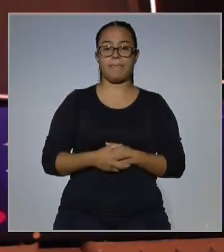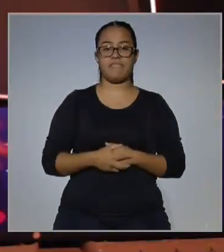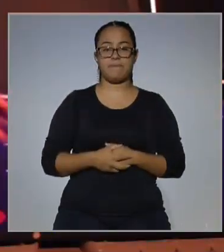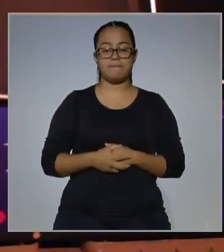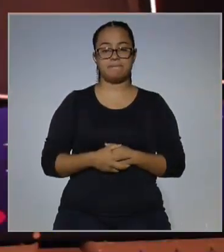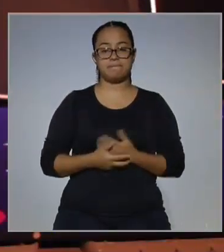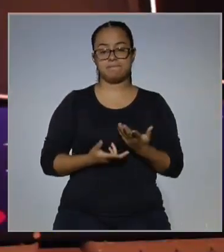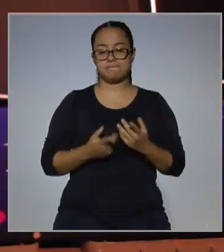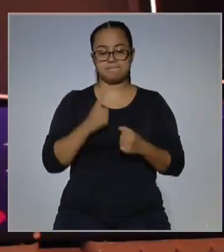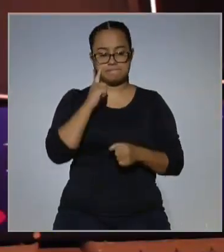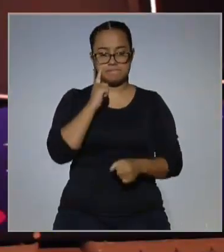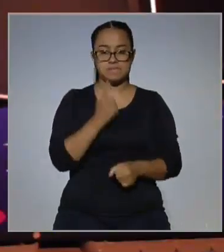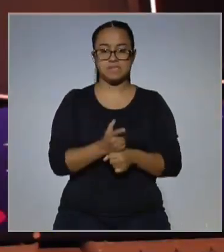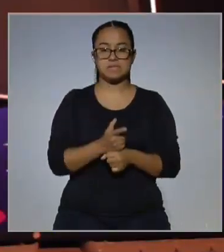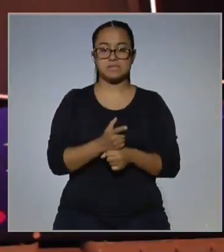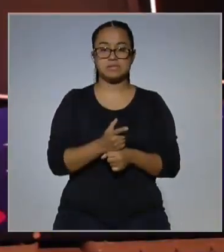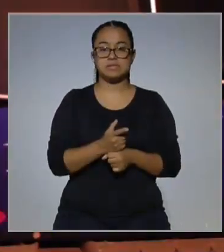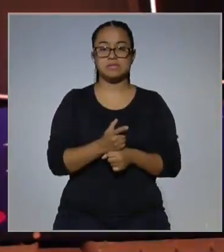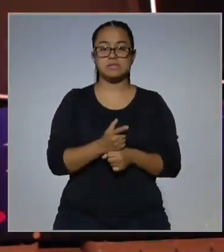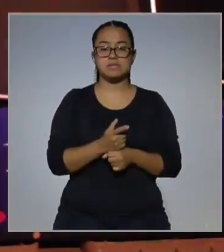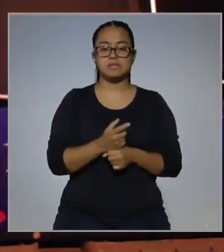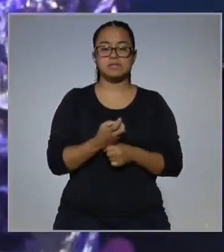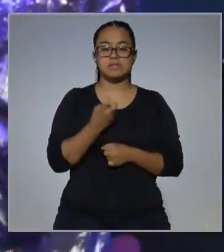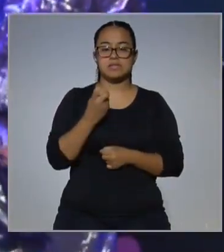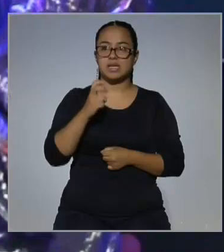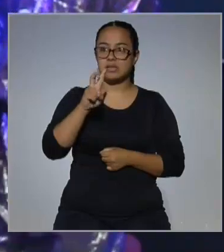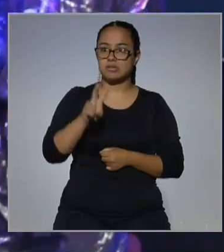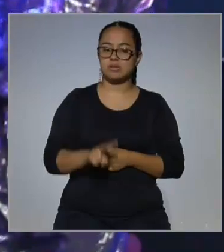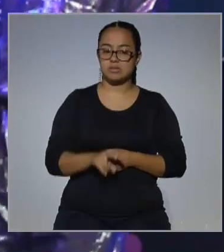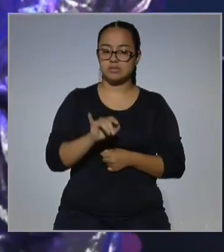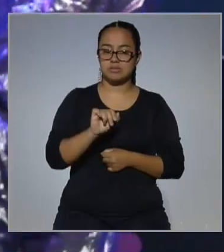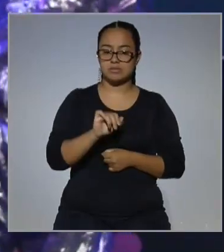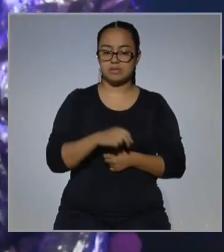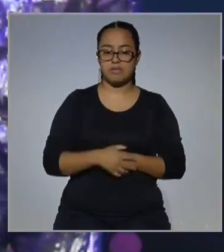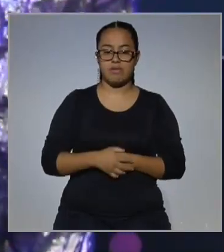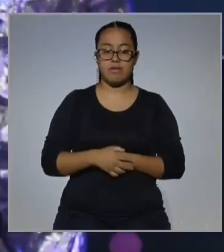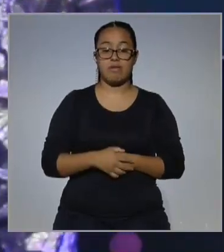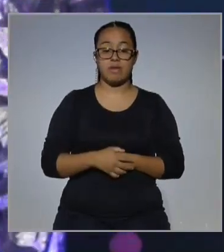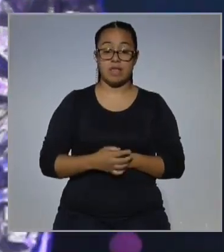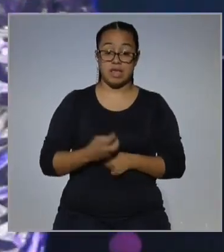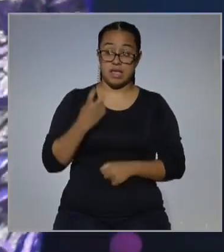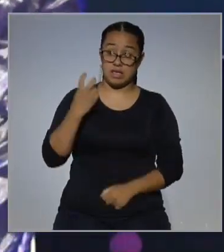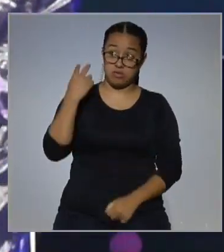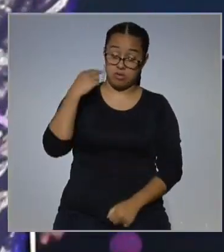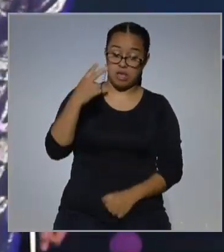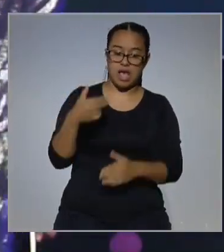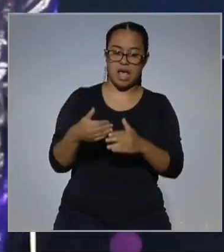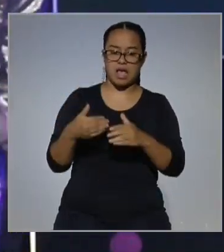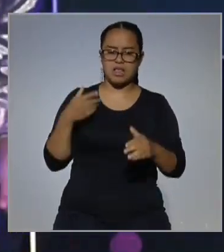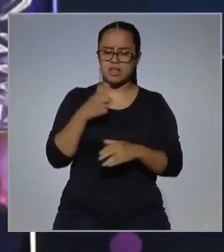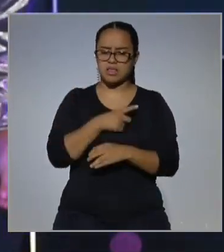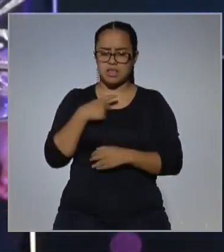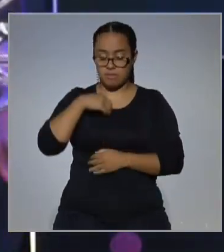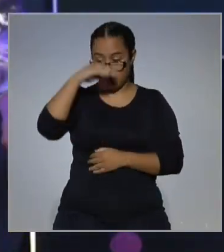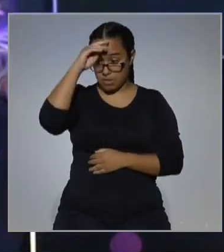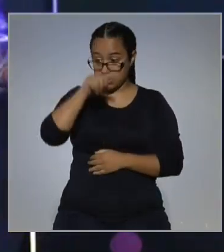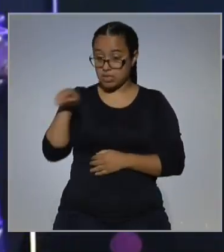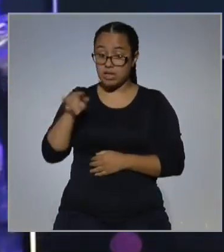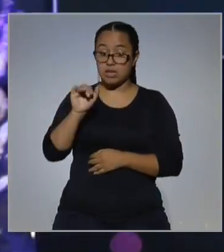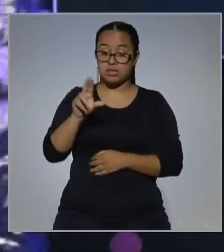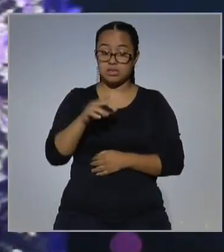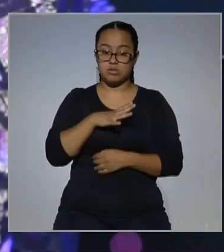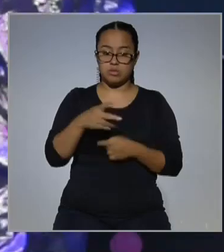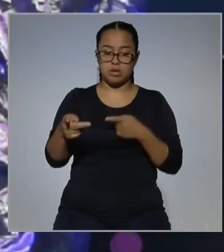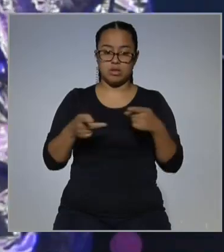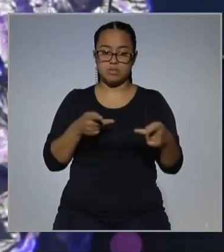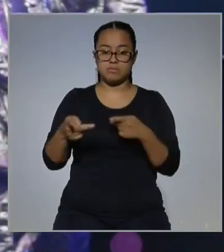pues se da cuenta de que al final todo fue real. Pero antes de viajar, es importante ver si están bien preparados. En